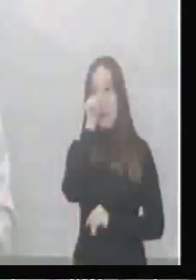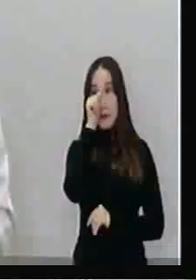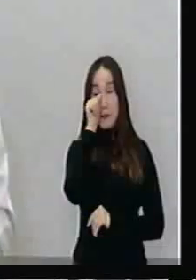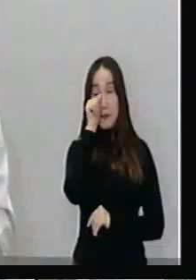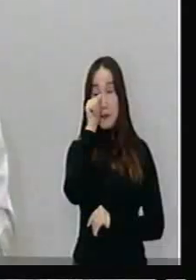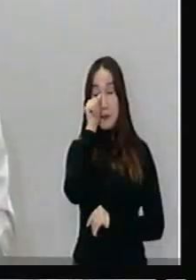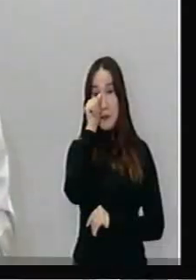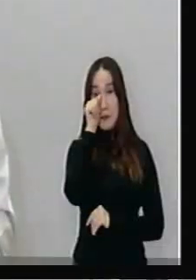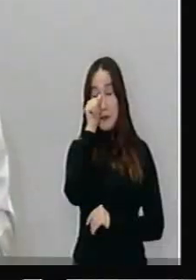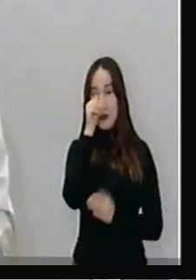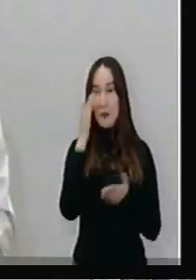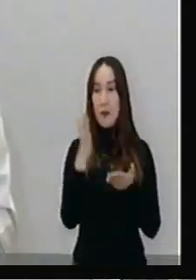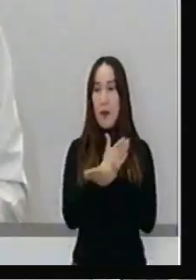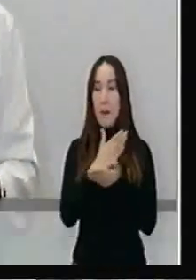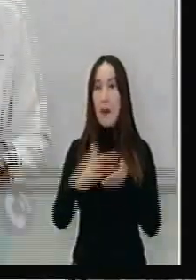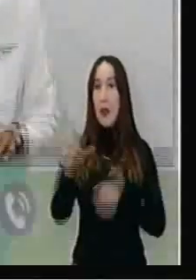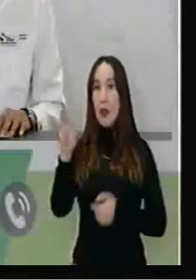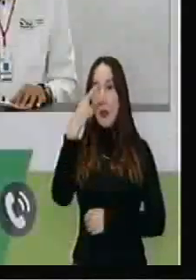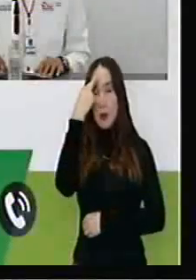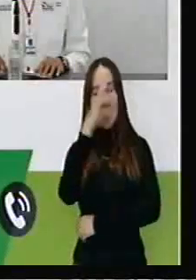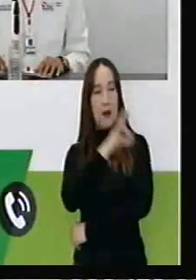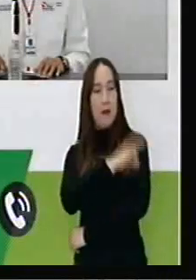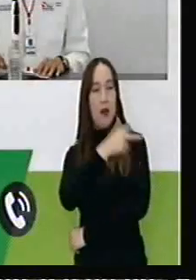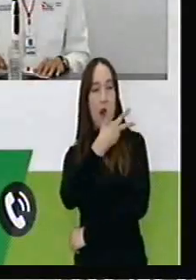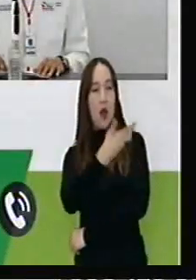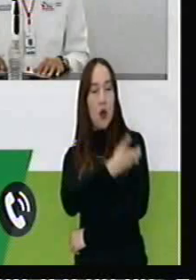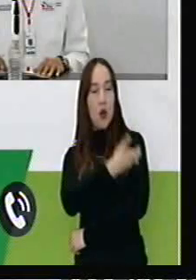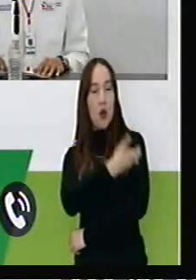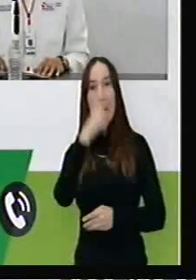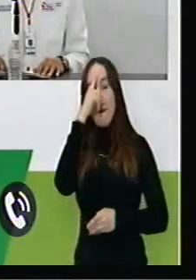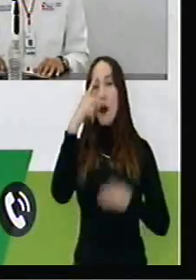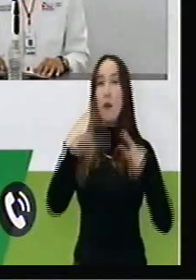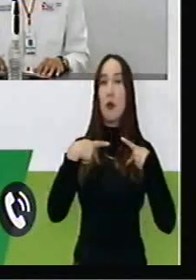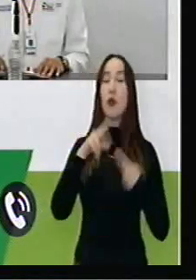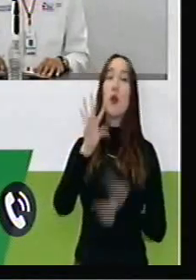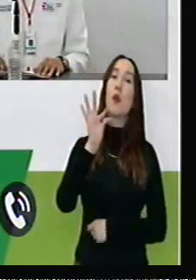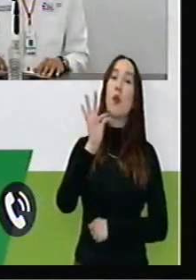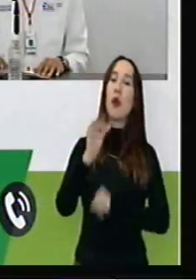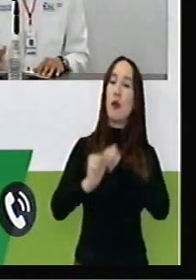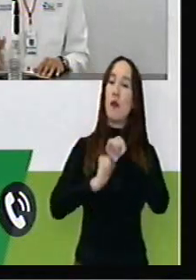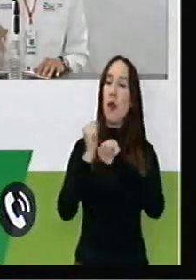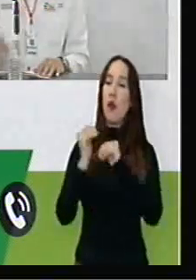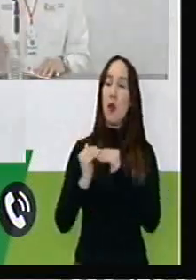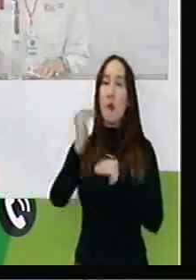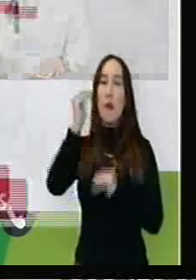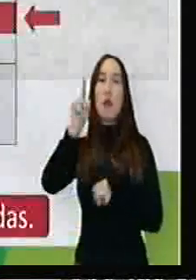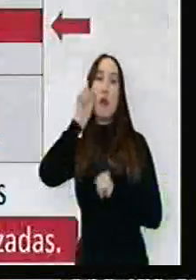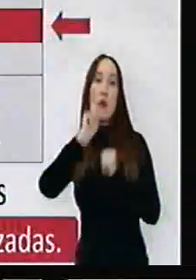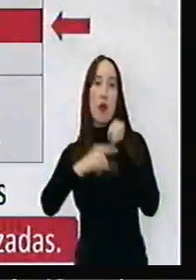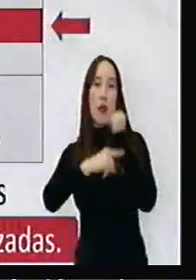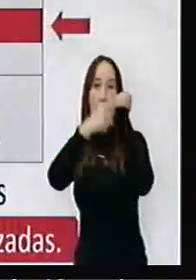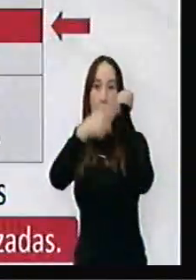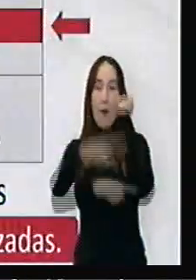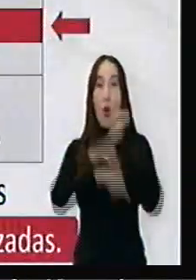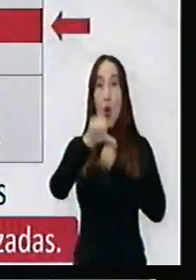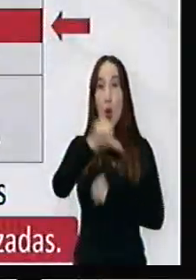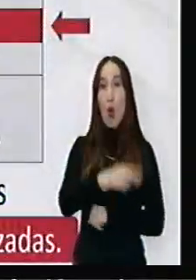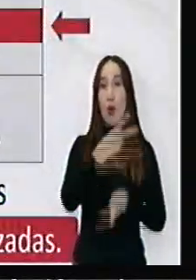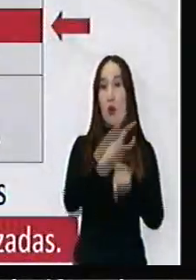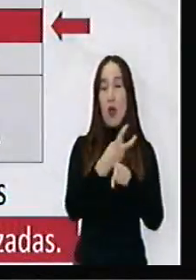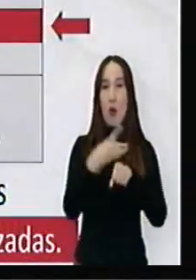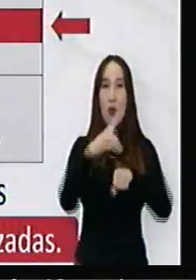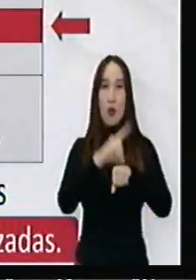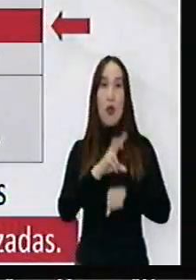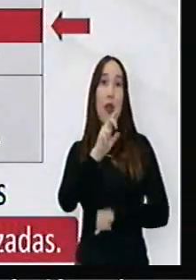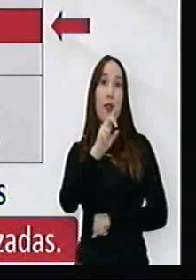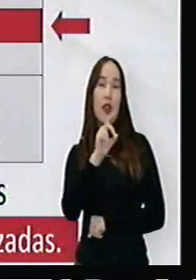5.661. En este esfuerzo de vacunación para las personas de 40 y más años y mujeres embarazadas, hoy es el segundo día, hoy 30 de